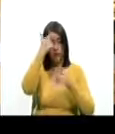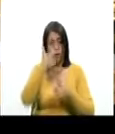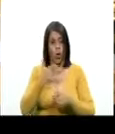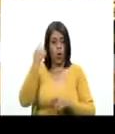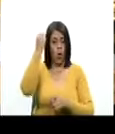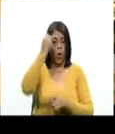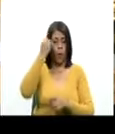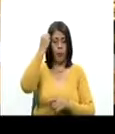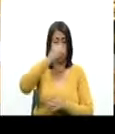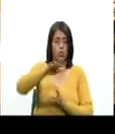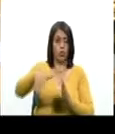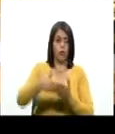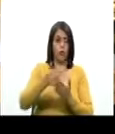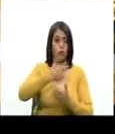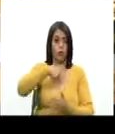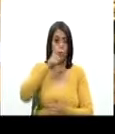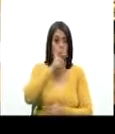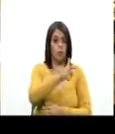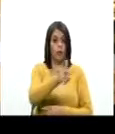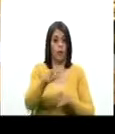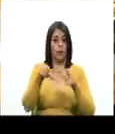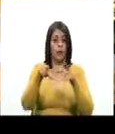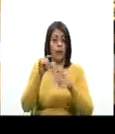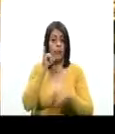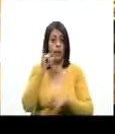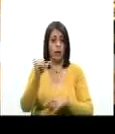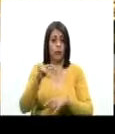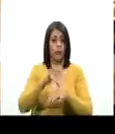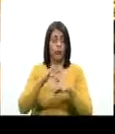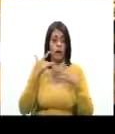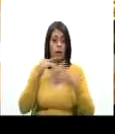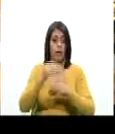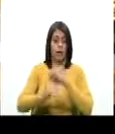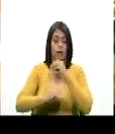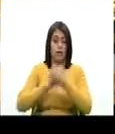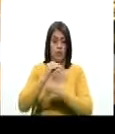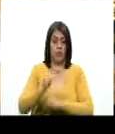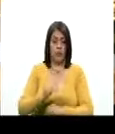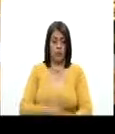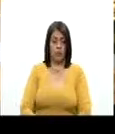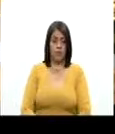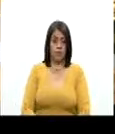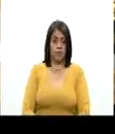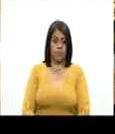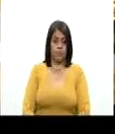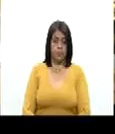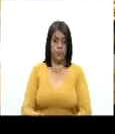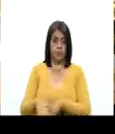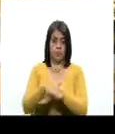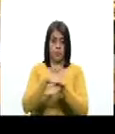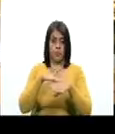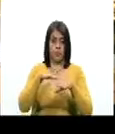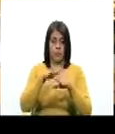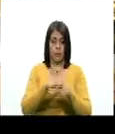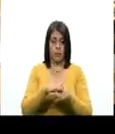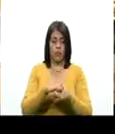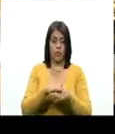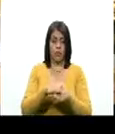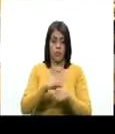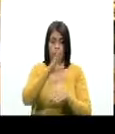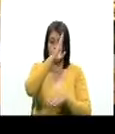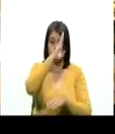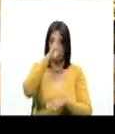todo nuestro pueblo frente a las denuncias tan graves que ha hecho el ministro